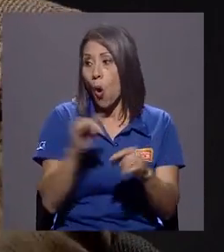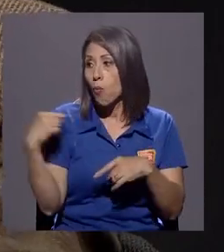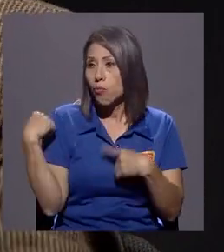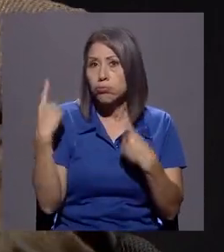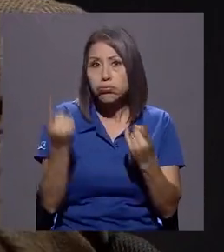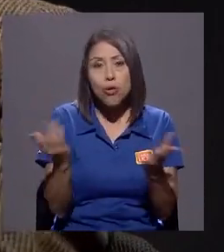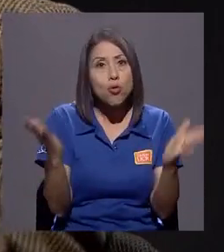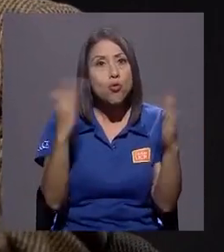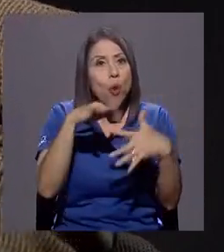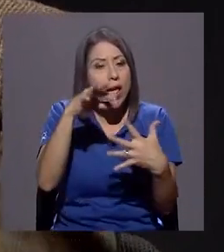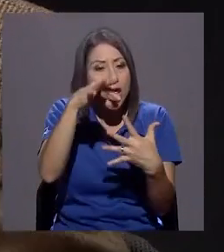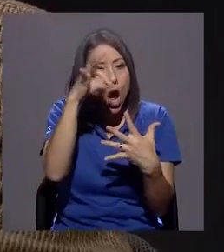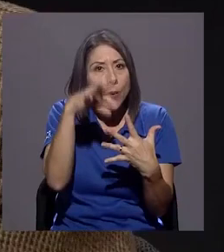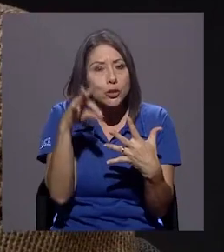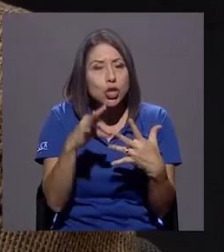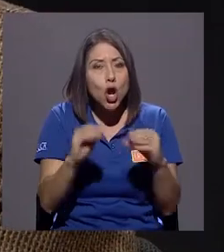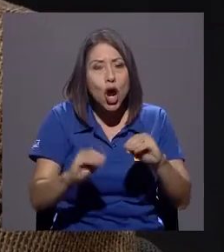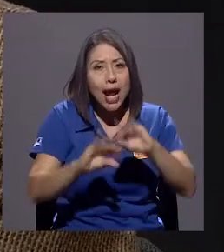firme